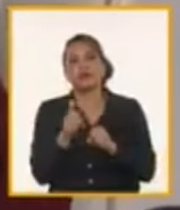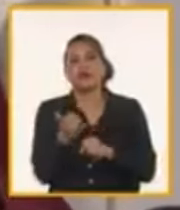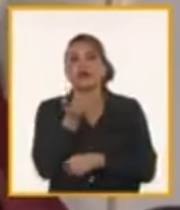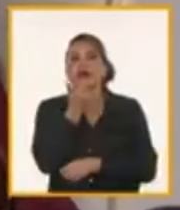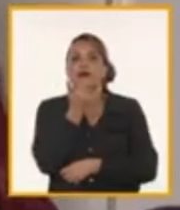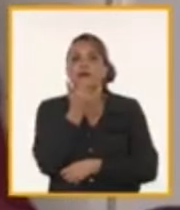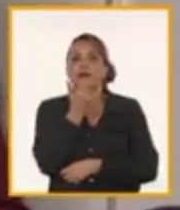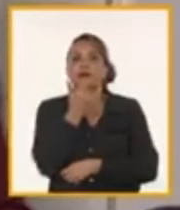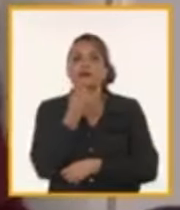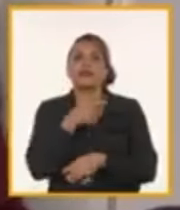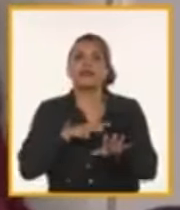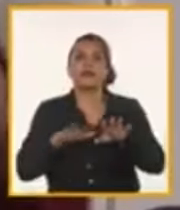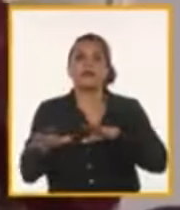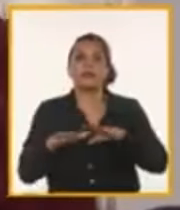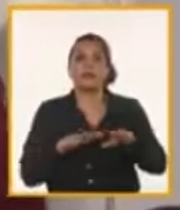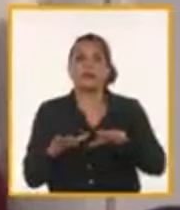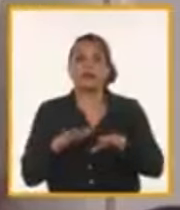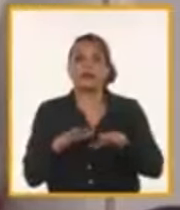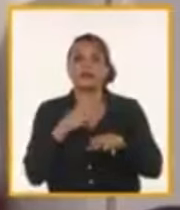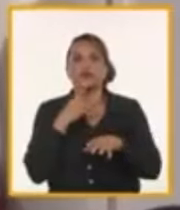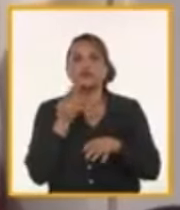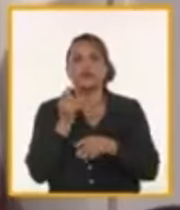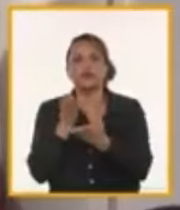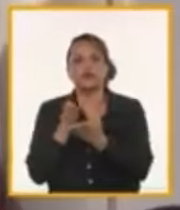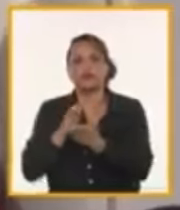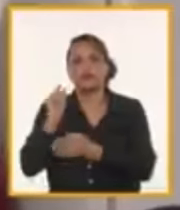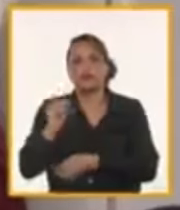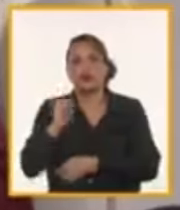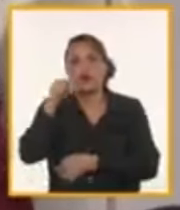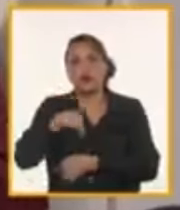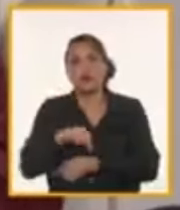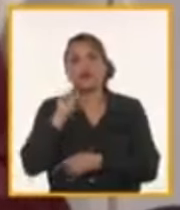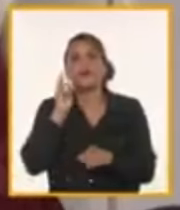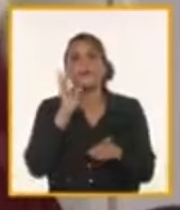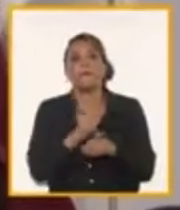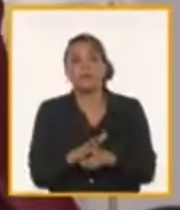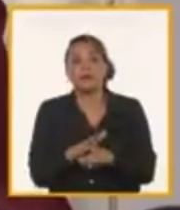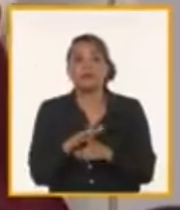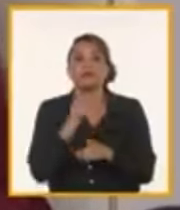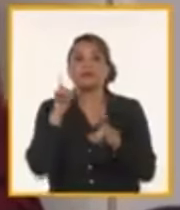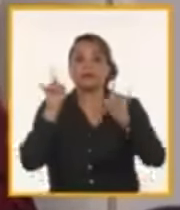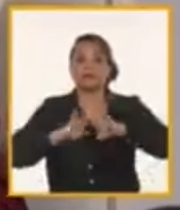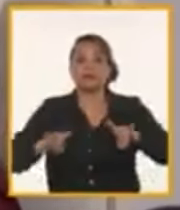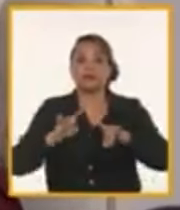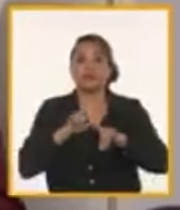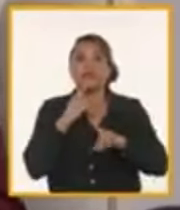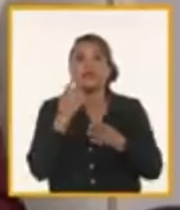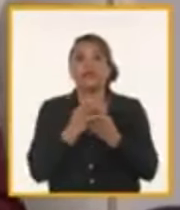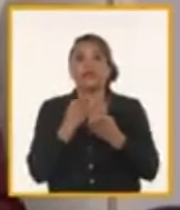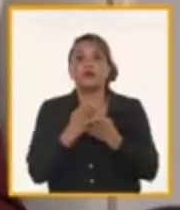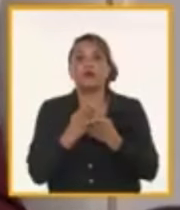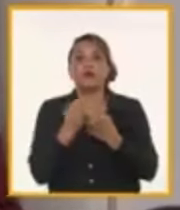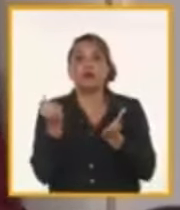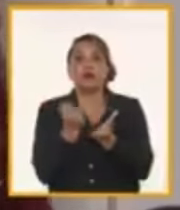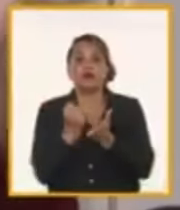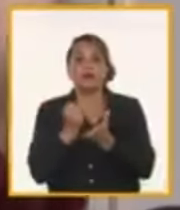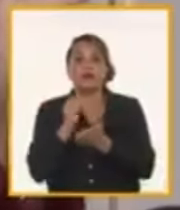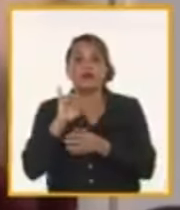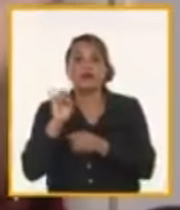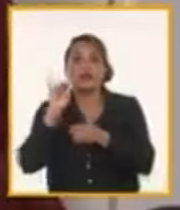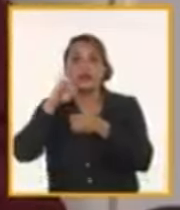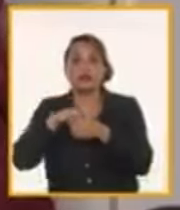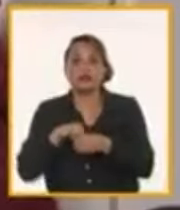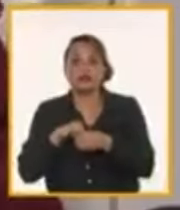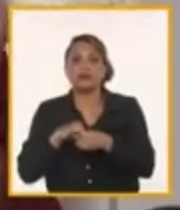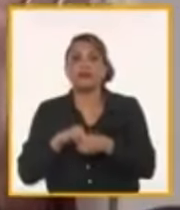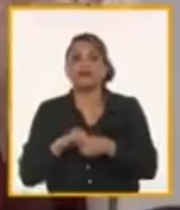de la preparación de nuestros egresados hoy ingresan a la educación superior todavía estudiantes que no aprobaron los exámenes de ingreso Bueno a lo mejor